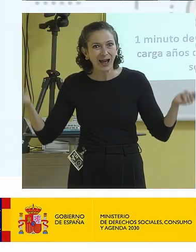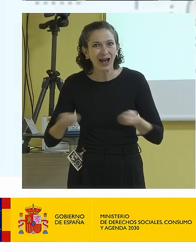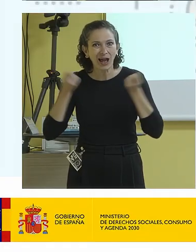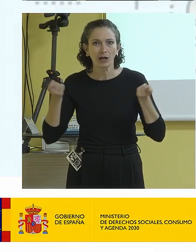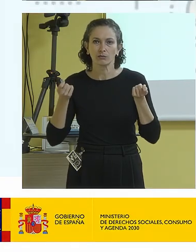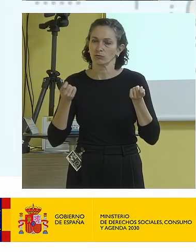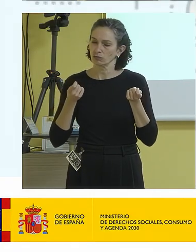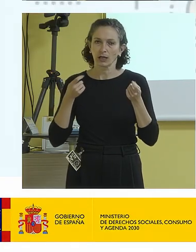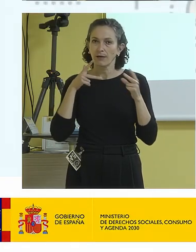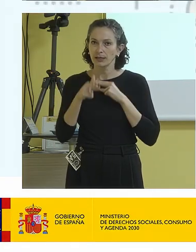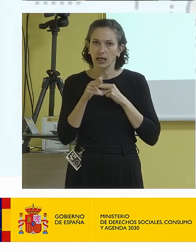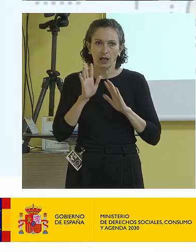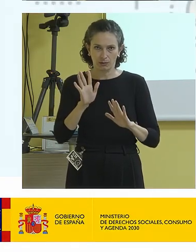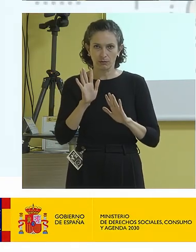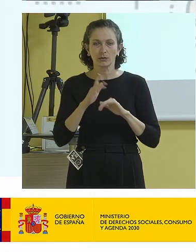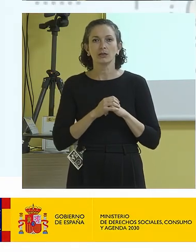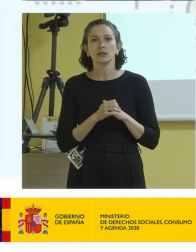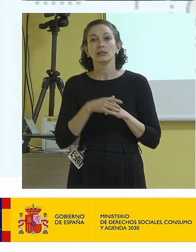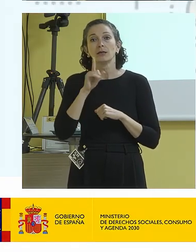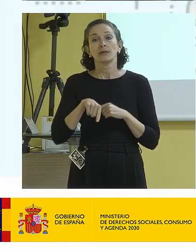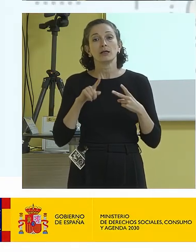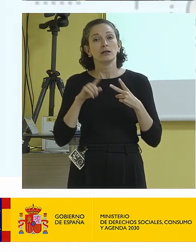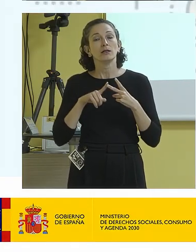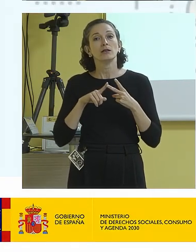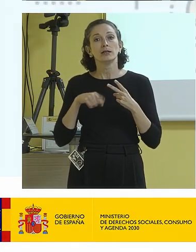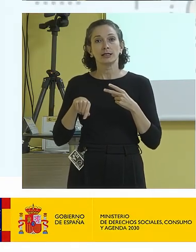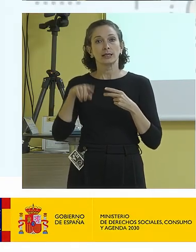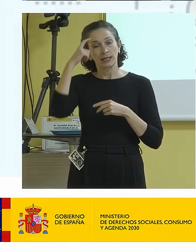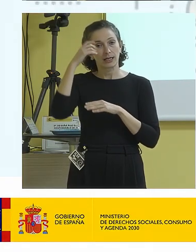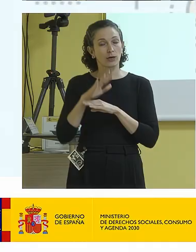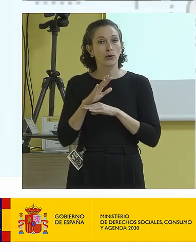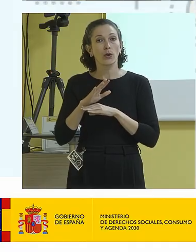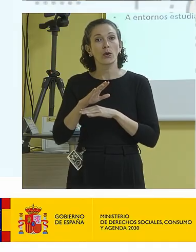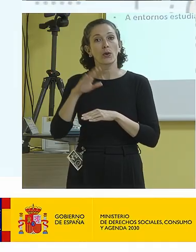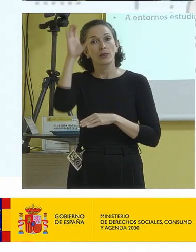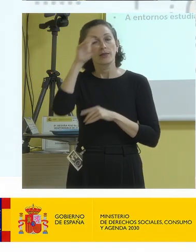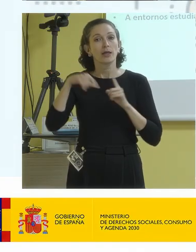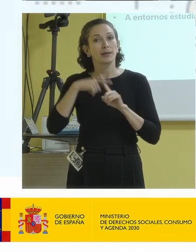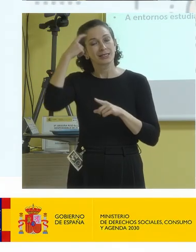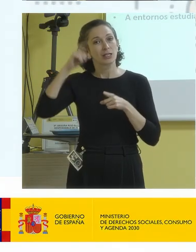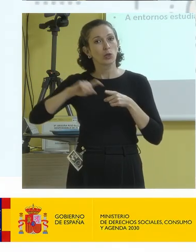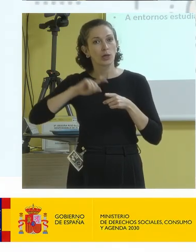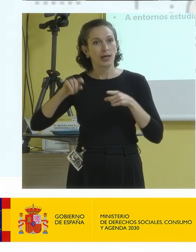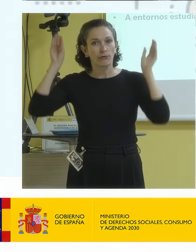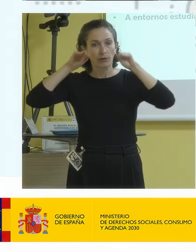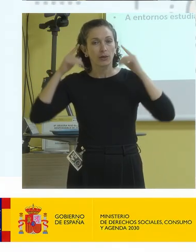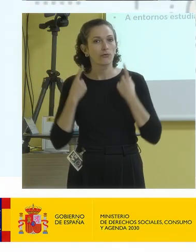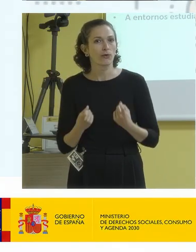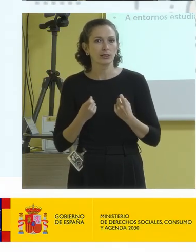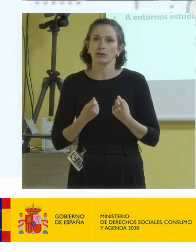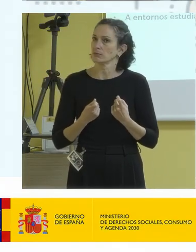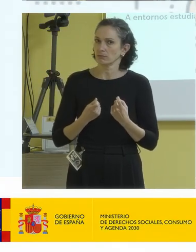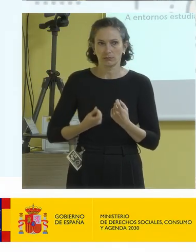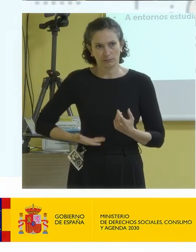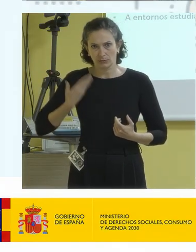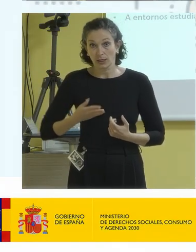venda. Luego, la falta de formación en neurociencia y en psicología es importante. Por eso jornadas como estas son importantes. Porque